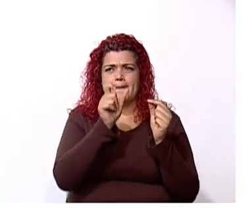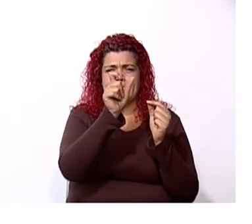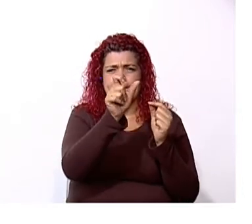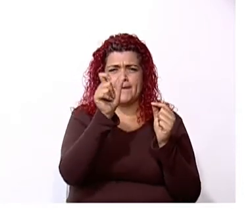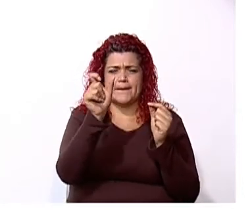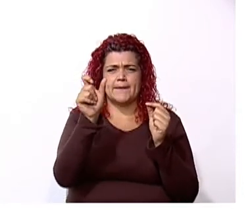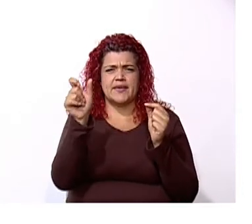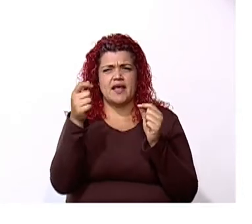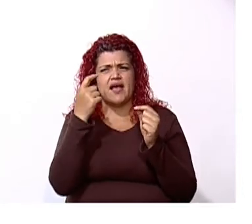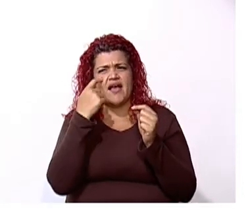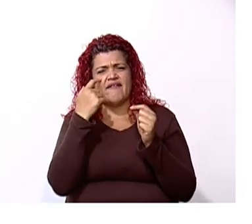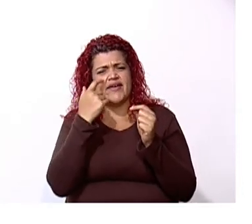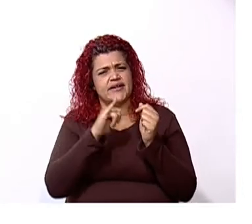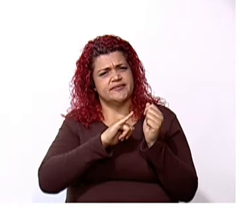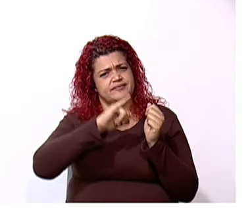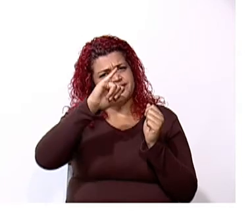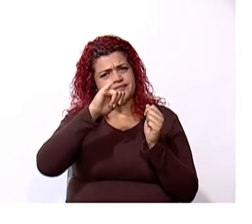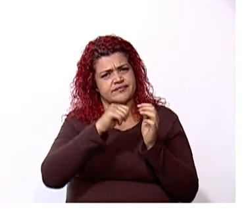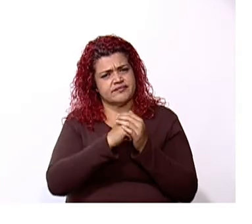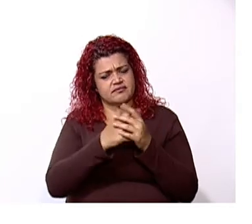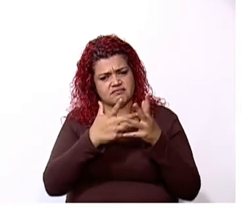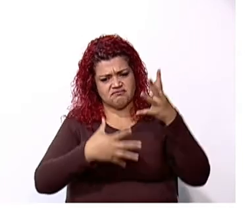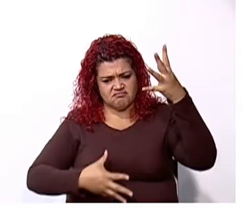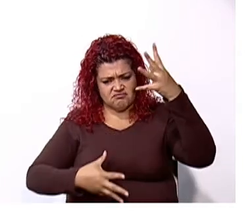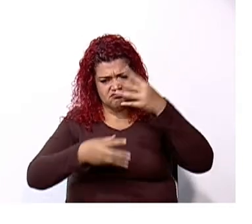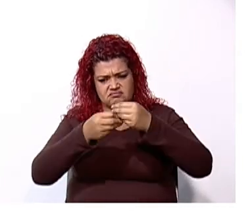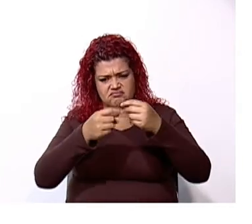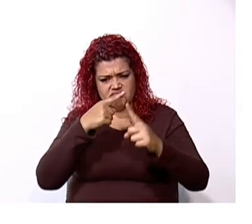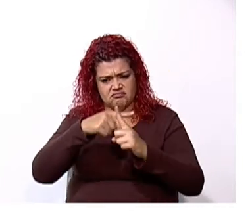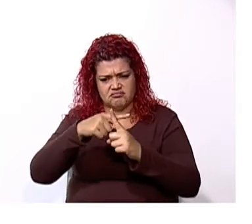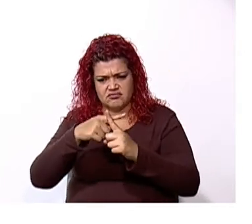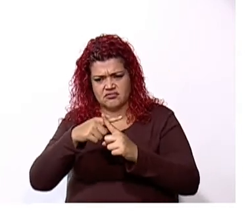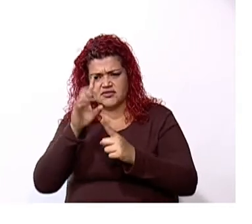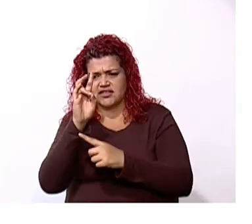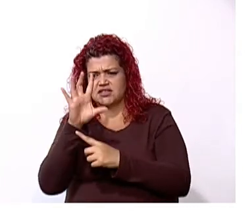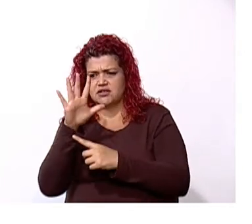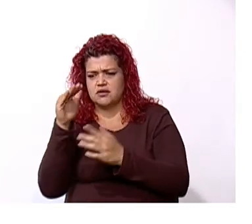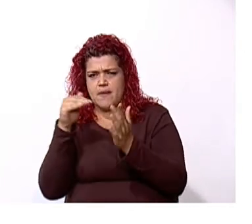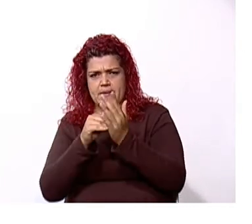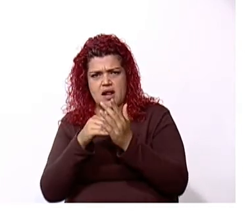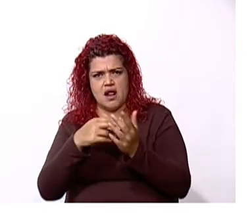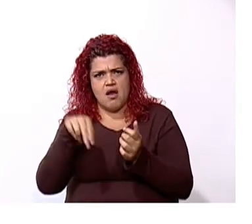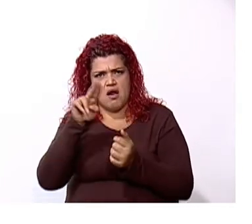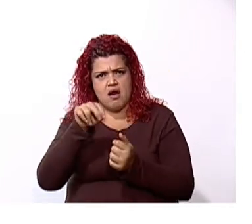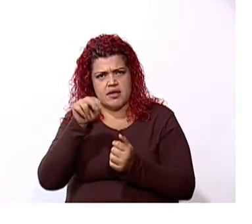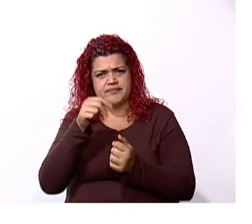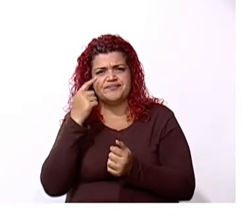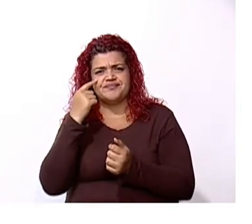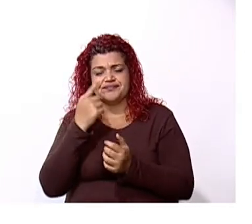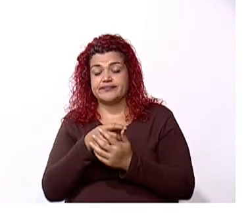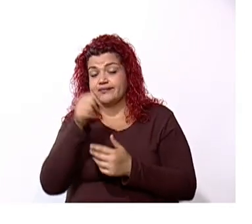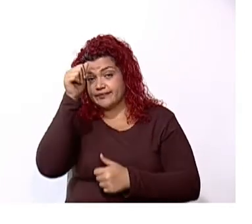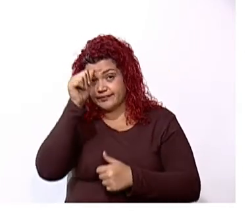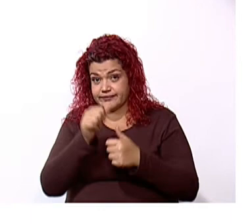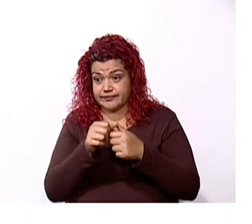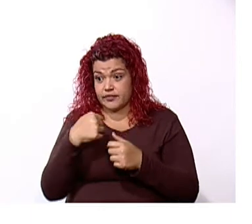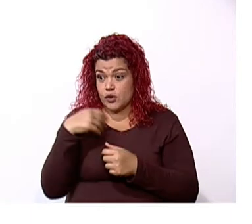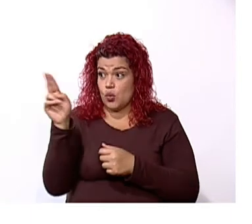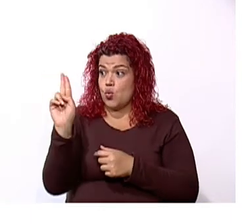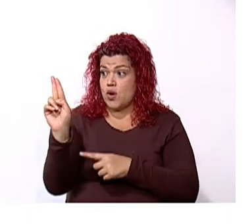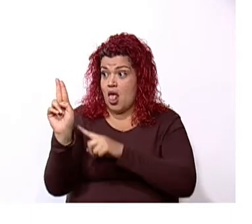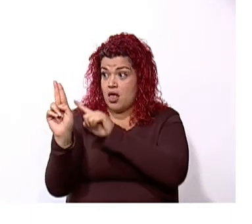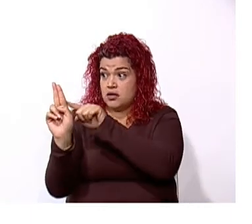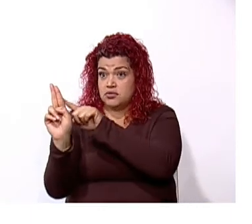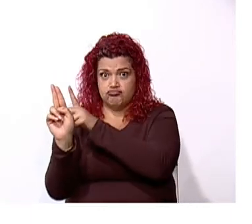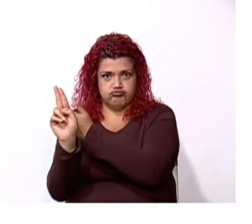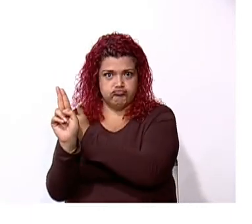si esa cantidad suma 75.000 colones. Pero recuerden que lo vamos a ir haciendo de las unidades hacia la